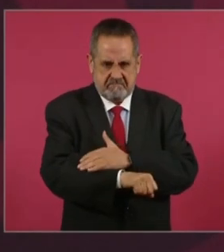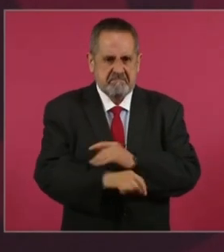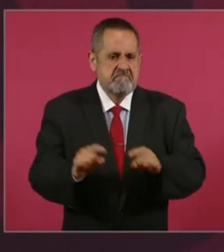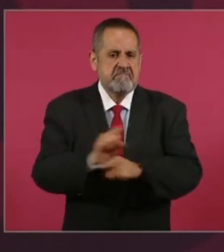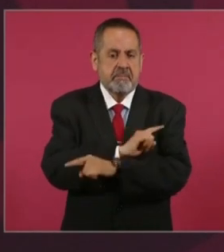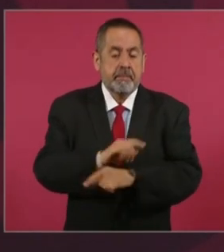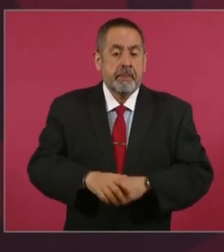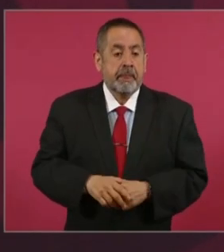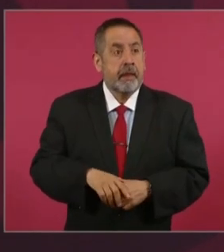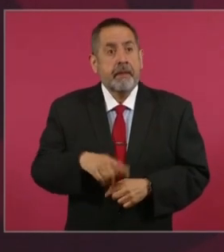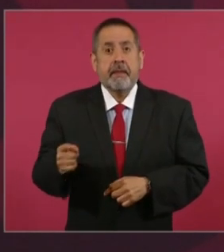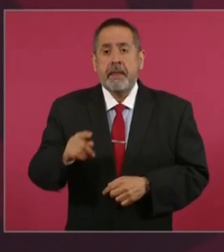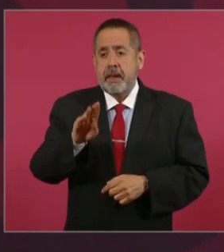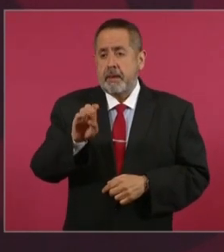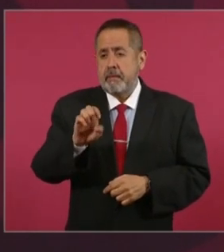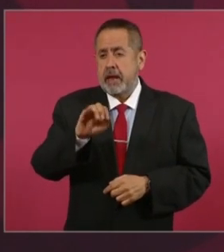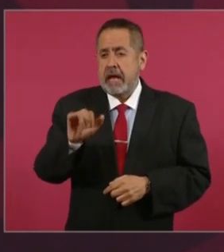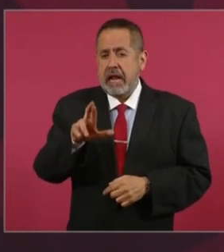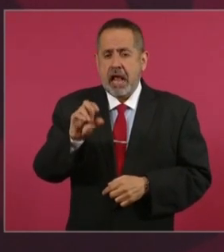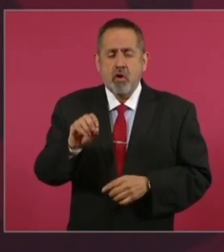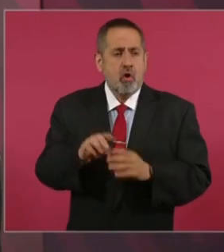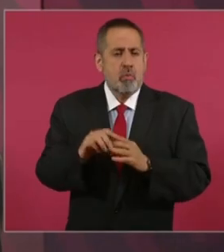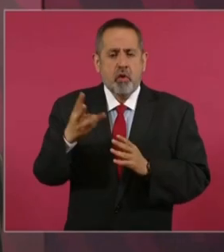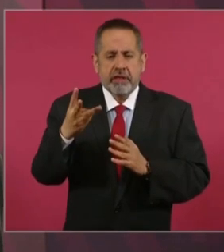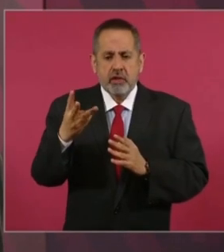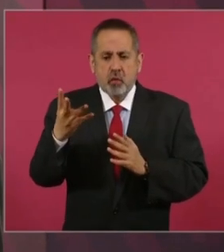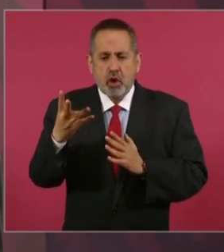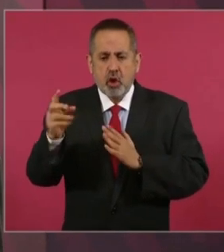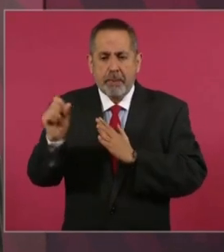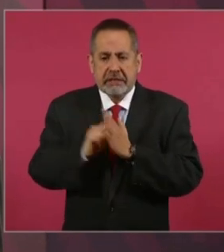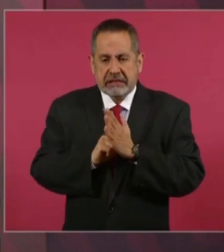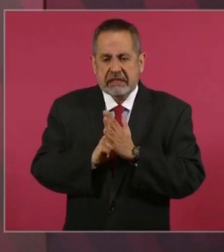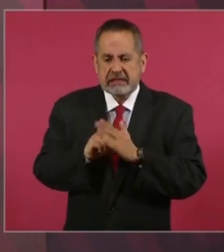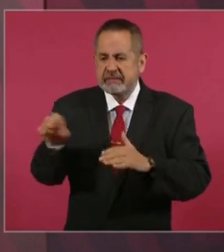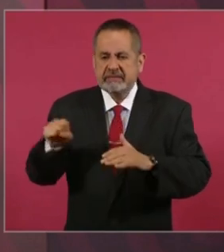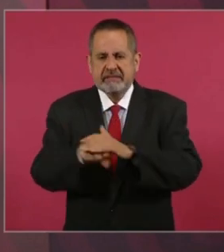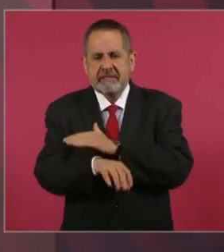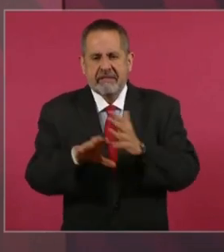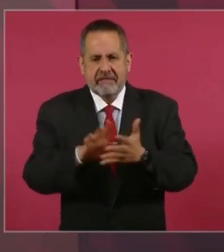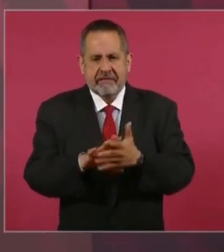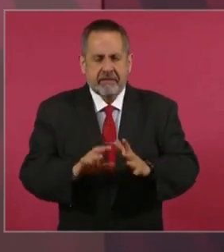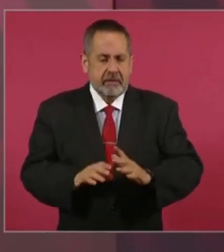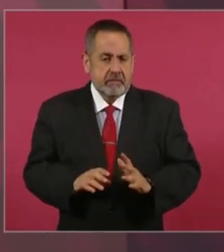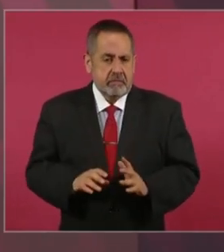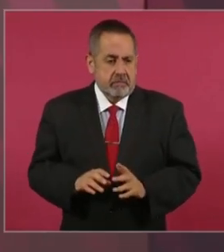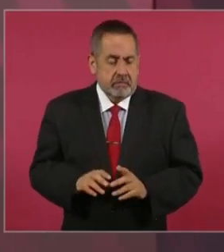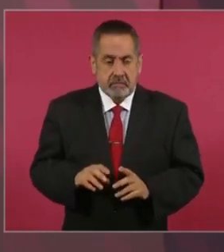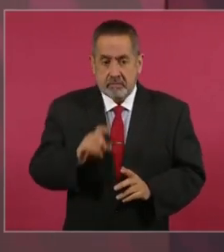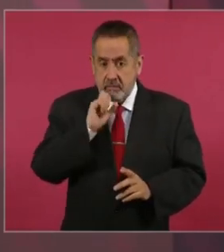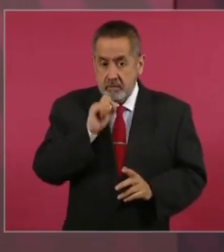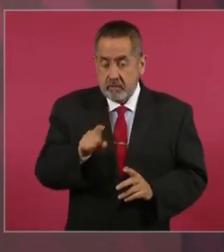Dejarano como tres meses o cuatro meses, porque también no había